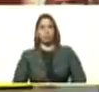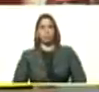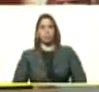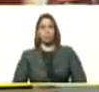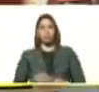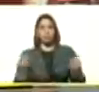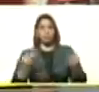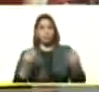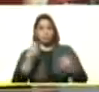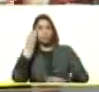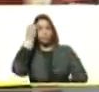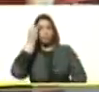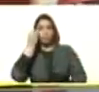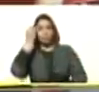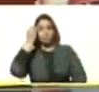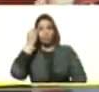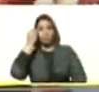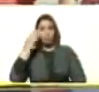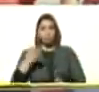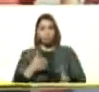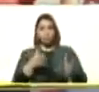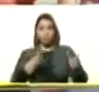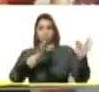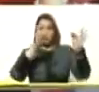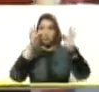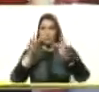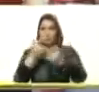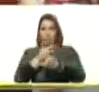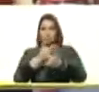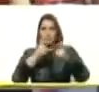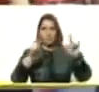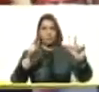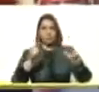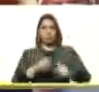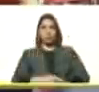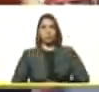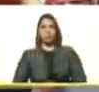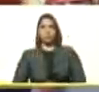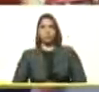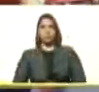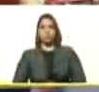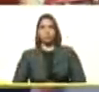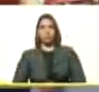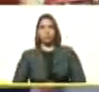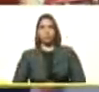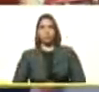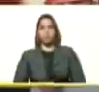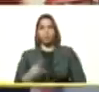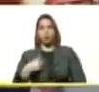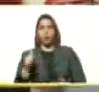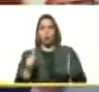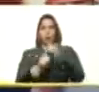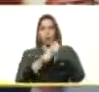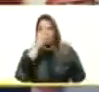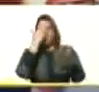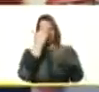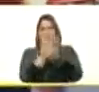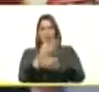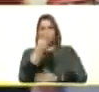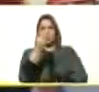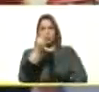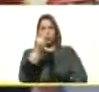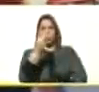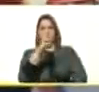meditando en el camino del legado de los libertadores, me encontré de frente con la segunda